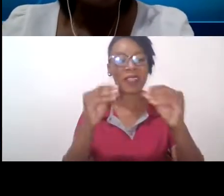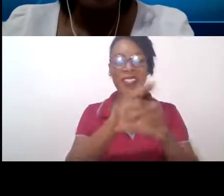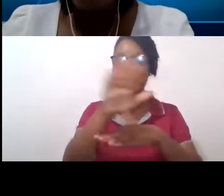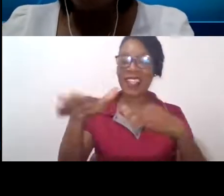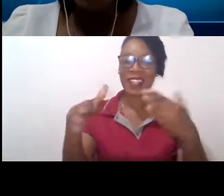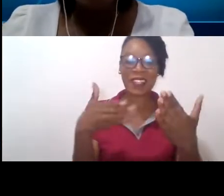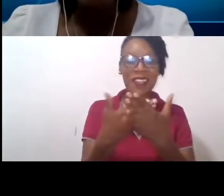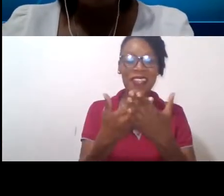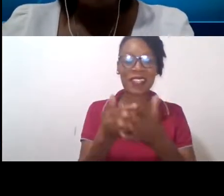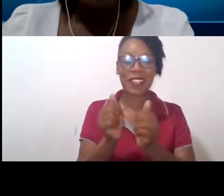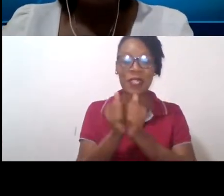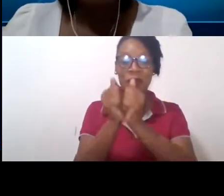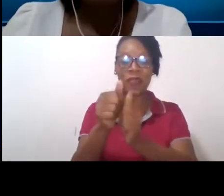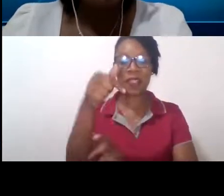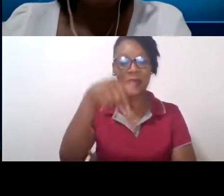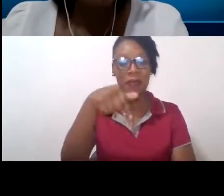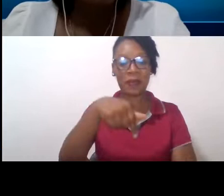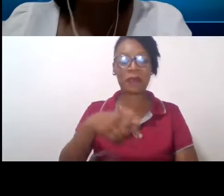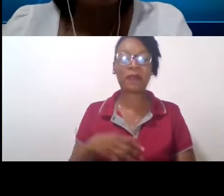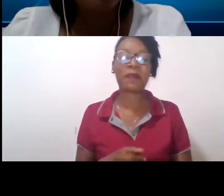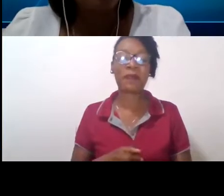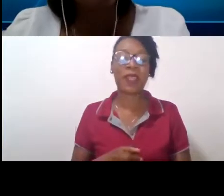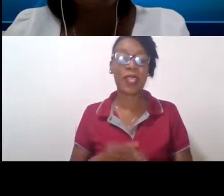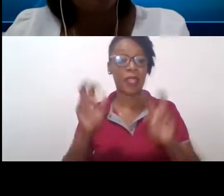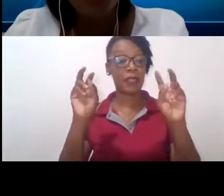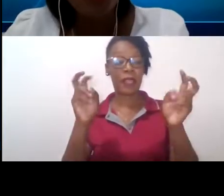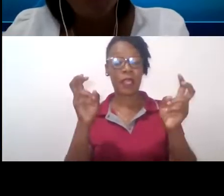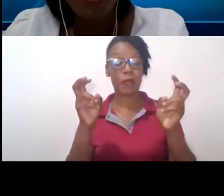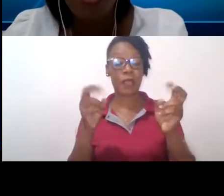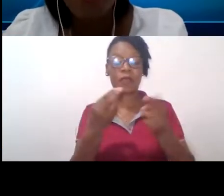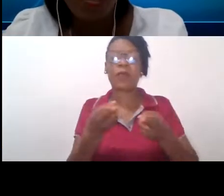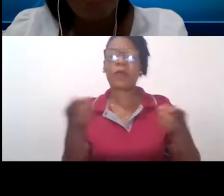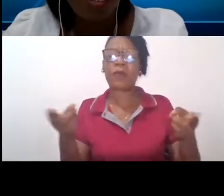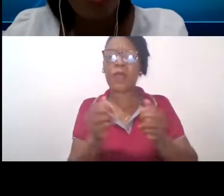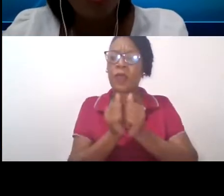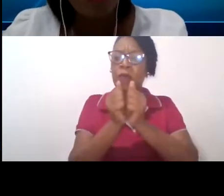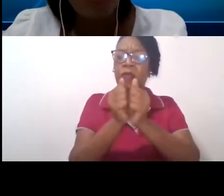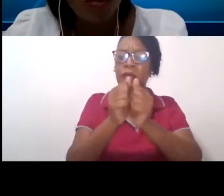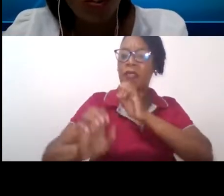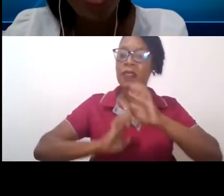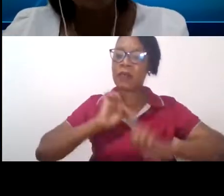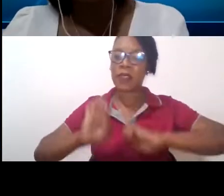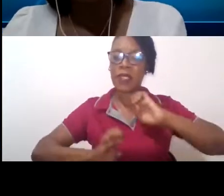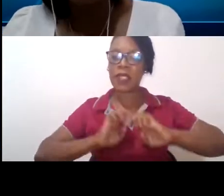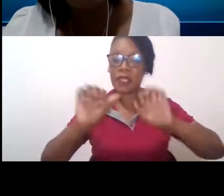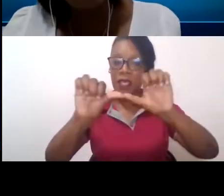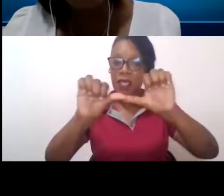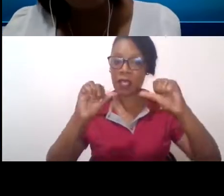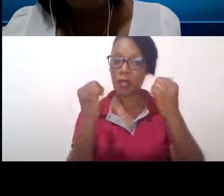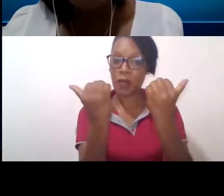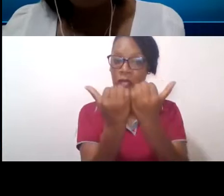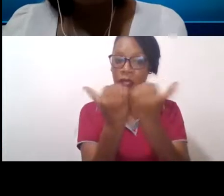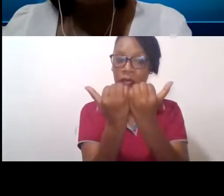todas que nos acompañan. El tema gira en torno a los recursos para el acompañamiento de las emociones en el